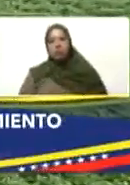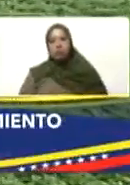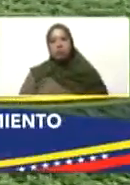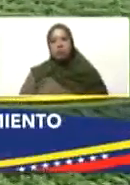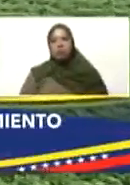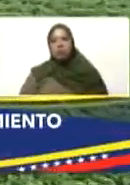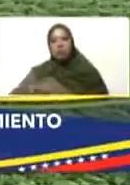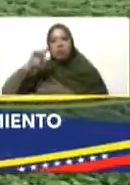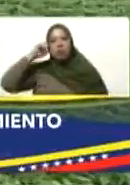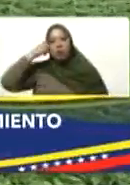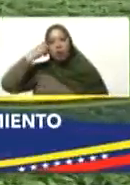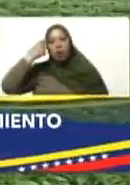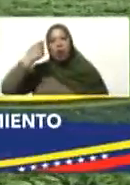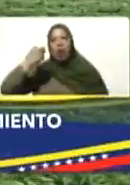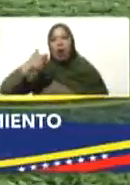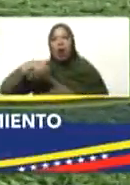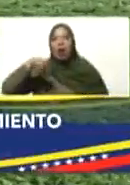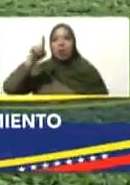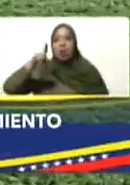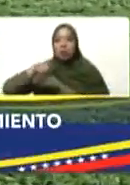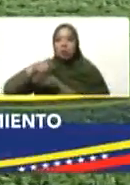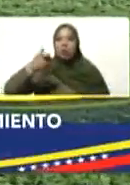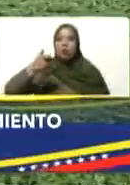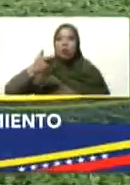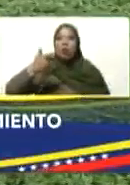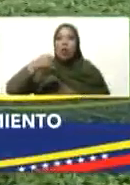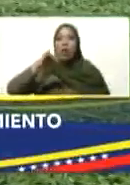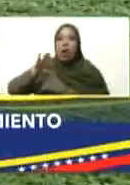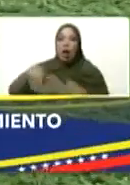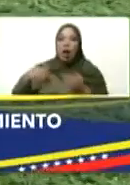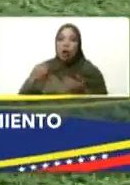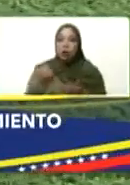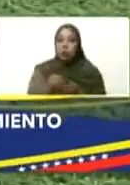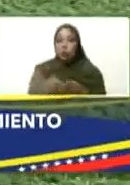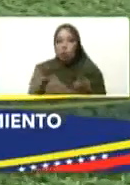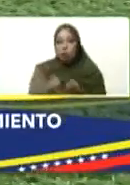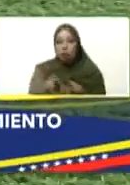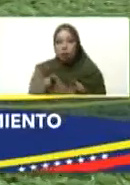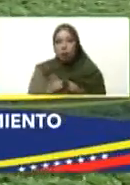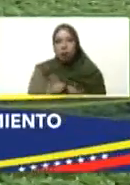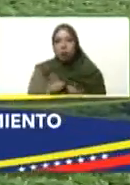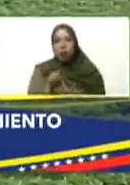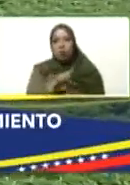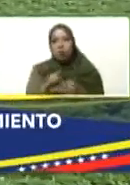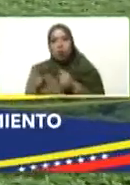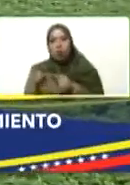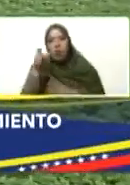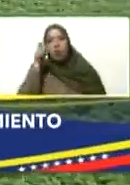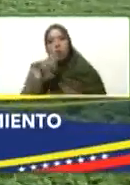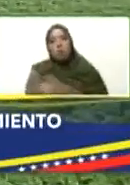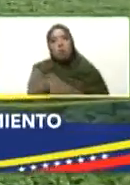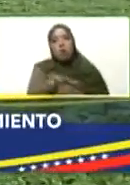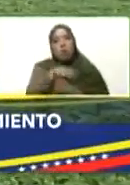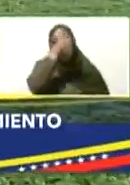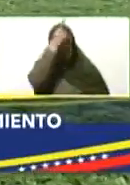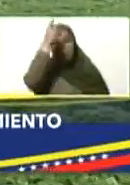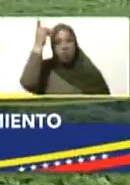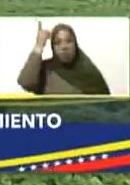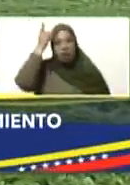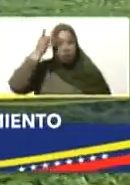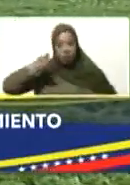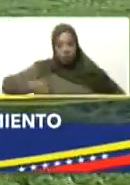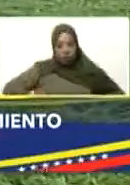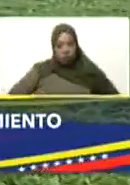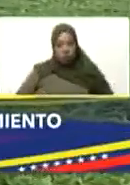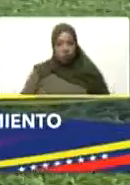estuvimos recorriendo de Maturín al Furrial, Furrial Yor, pasamos por el pueblo de Diosdado. De